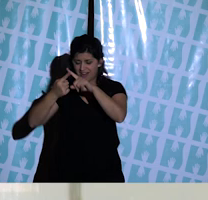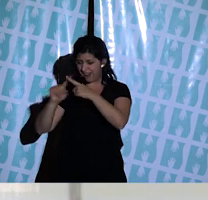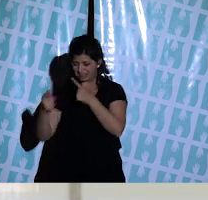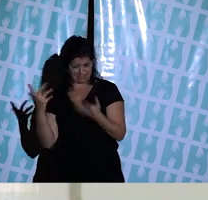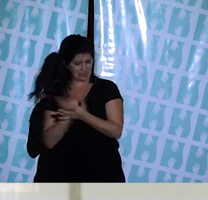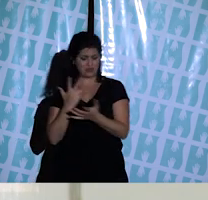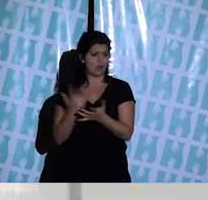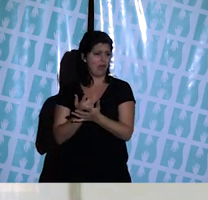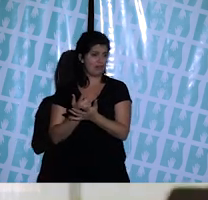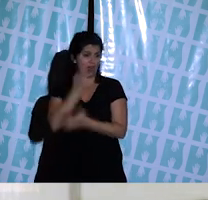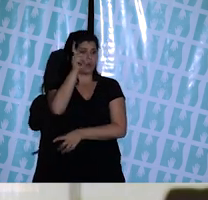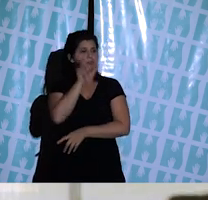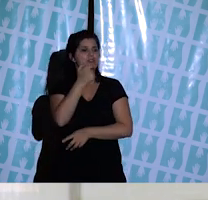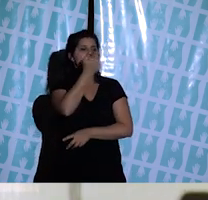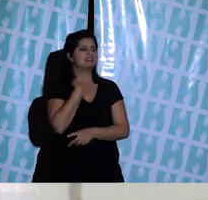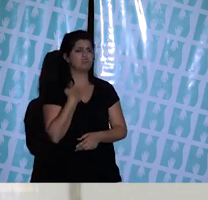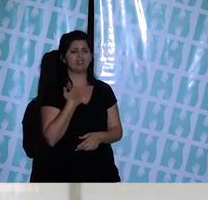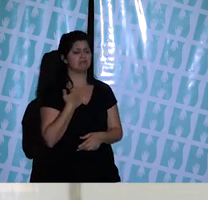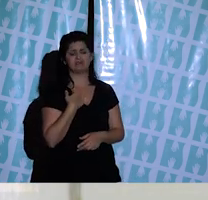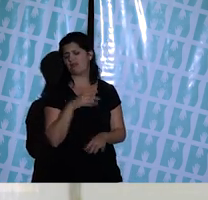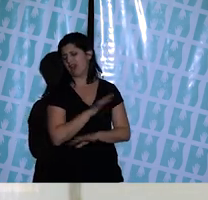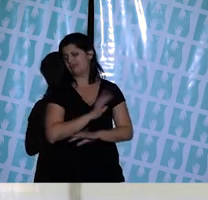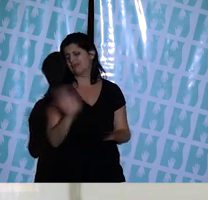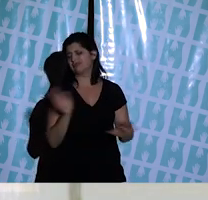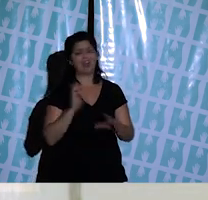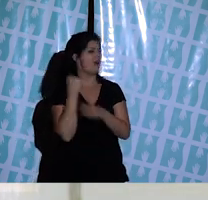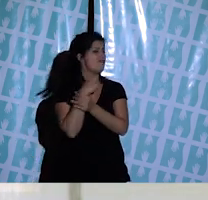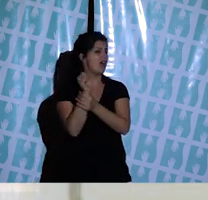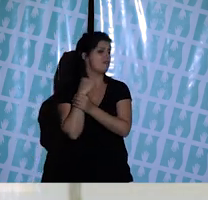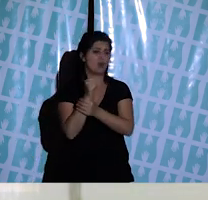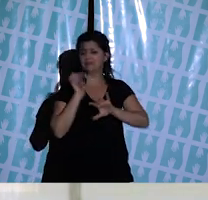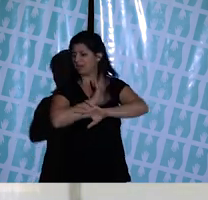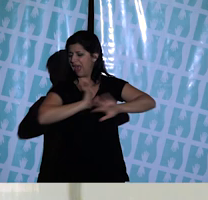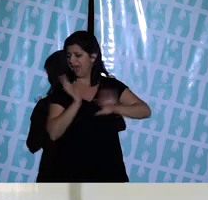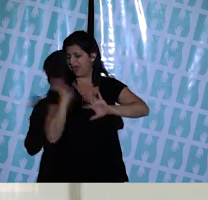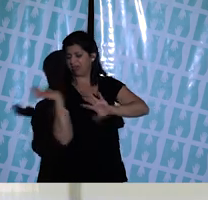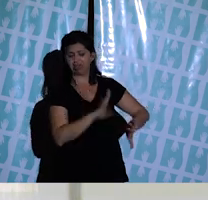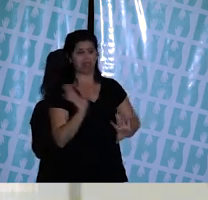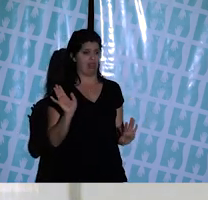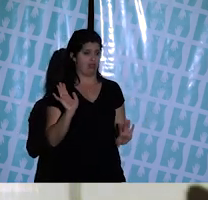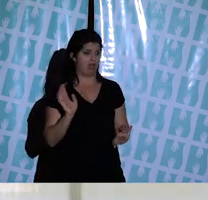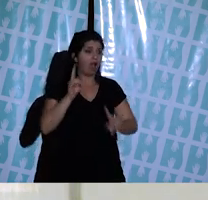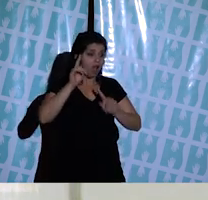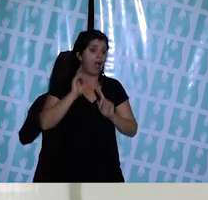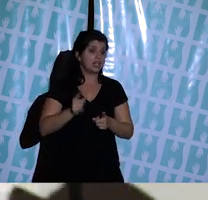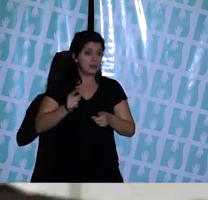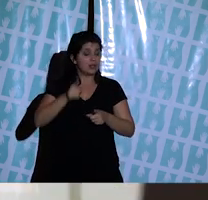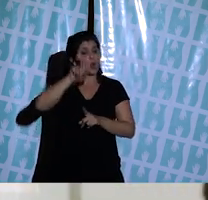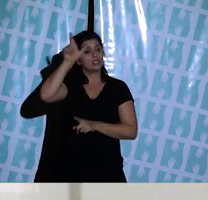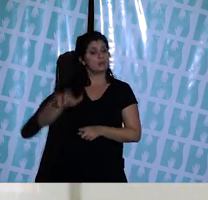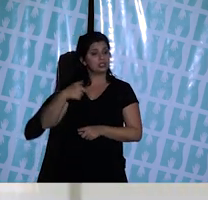estaba harto de la fama. Y el ejercicio, por supuesto, es personas que tienen adicción al ejercicio. ¿Está bien